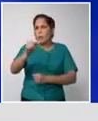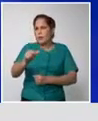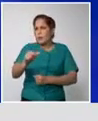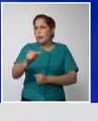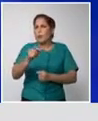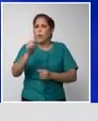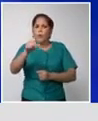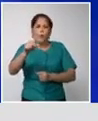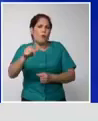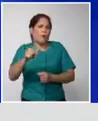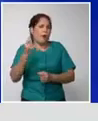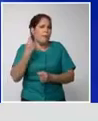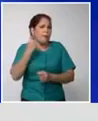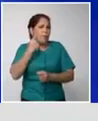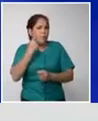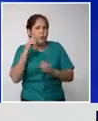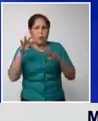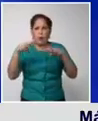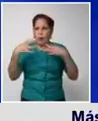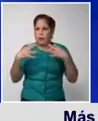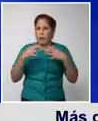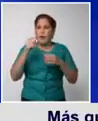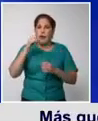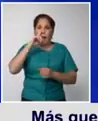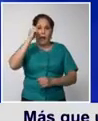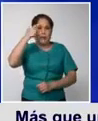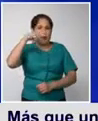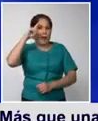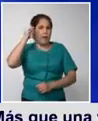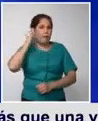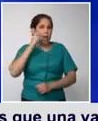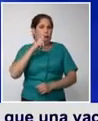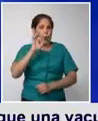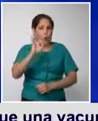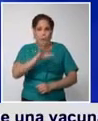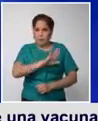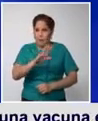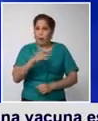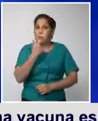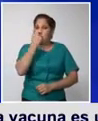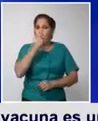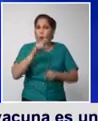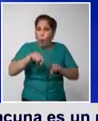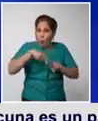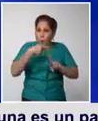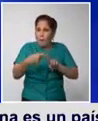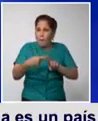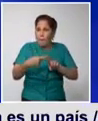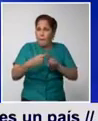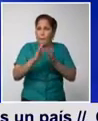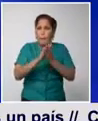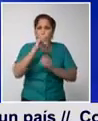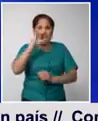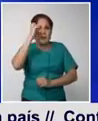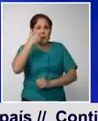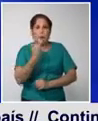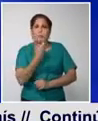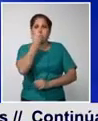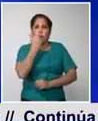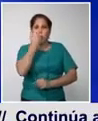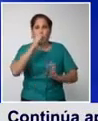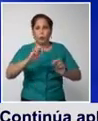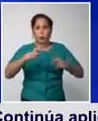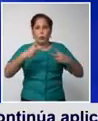televidente que nos escucha ya se aplicó nasalferón, ¿puede ponerse Mambisa también? Bueno,